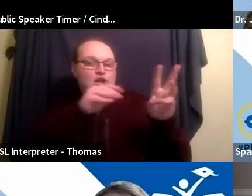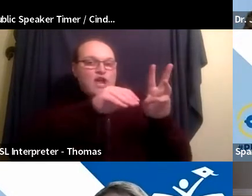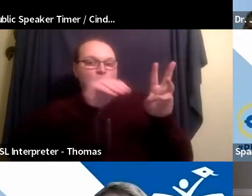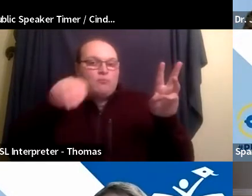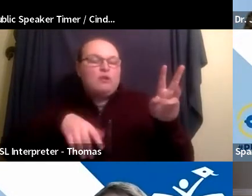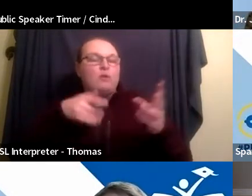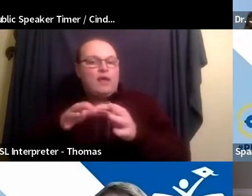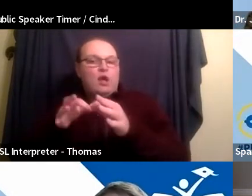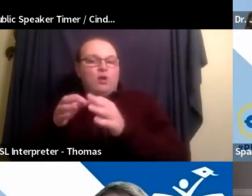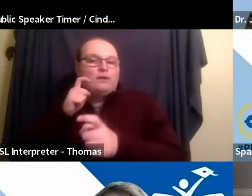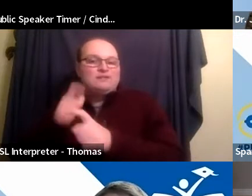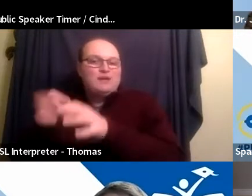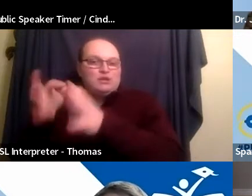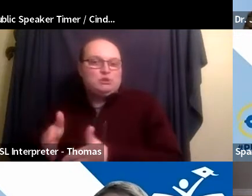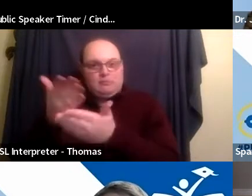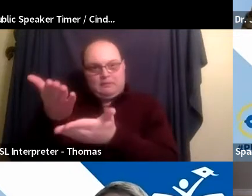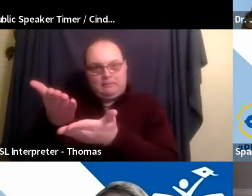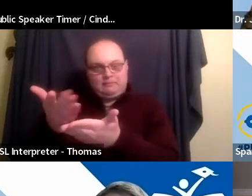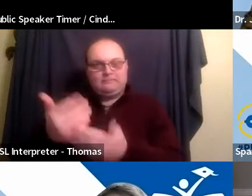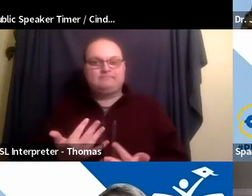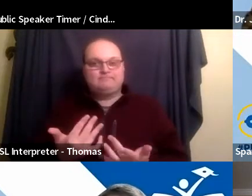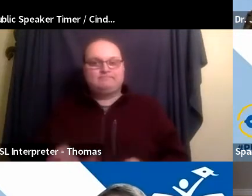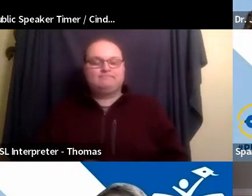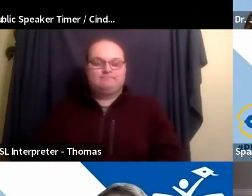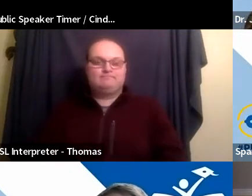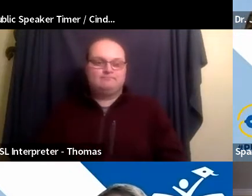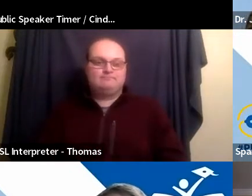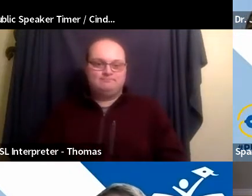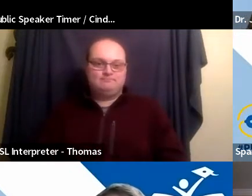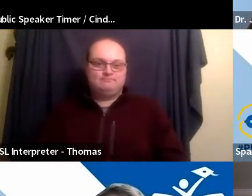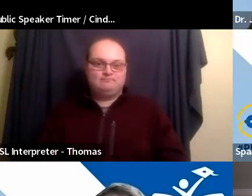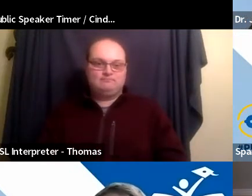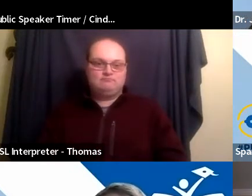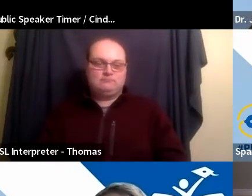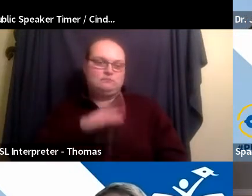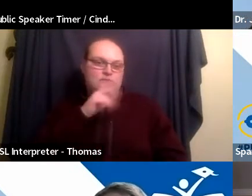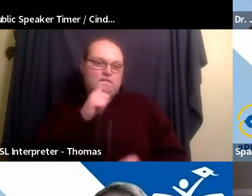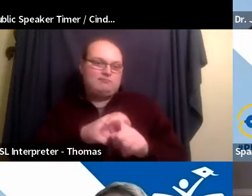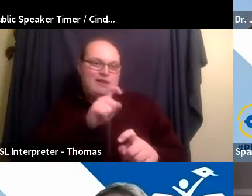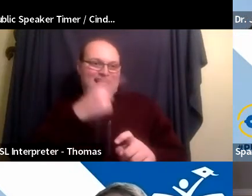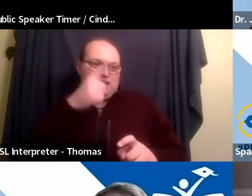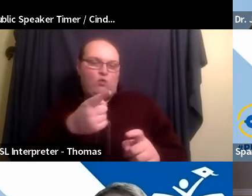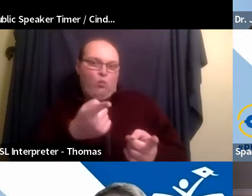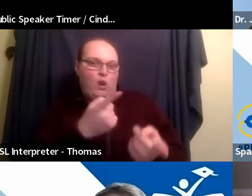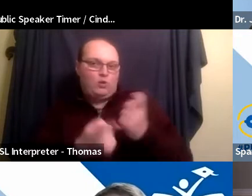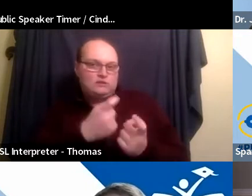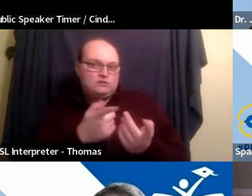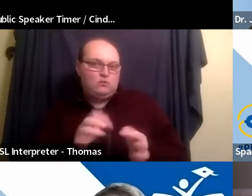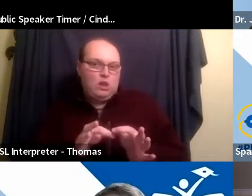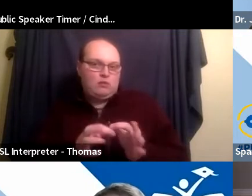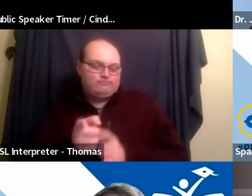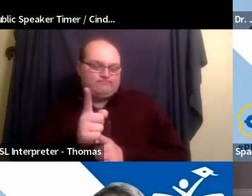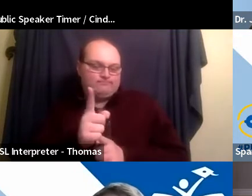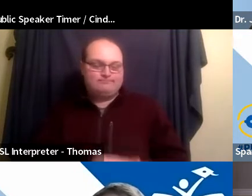Spanish interpretation is needed for her. Hola, señora Paula. Yo voy a ser su intérprete para español. Por favor, pause después de cada oración y yo voy